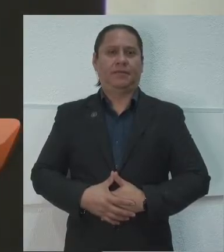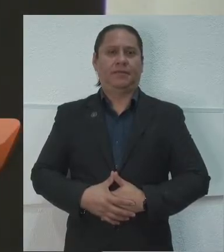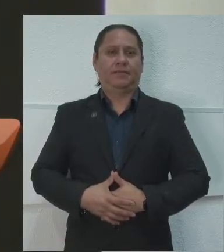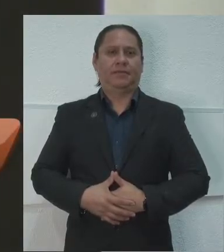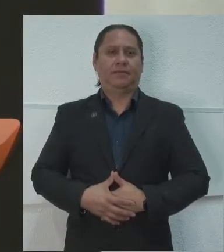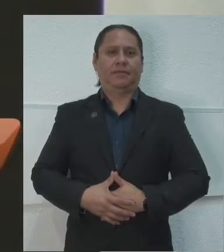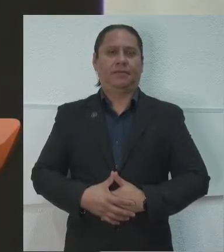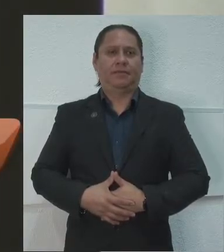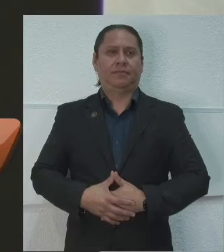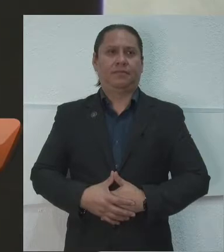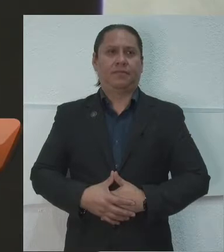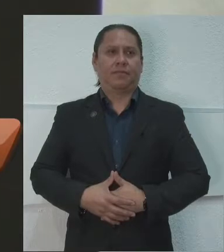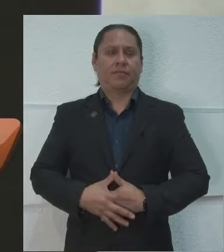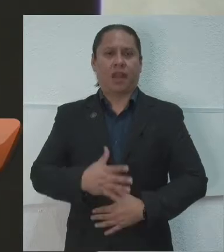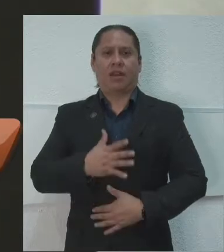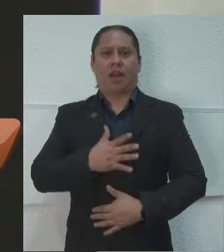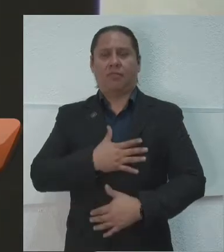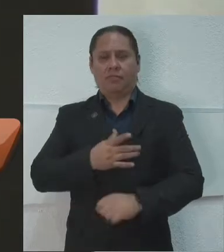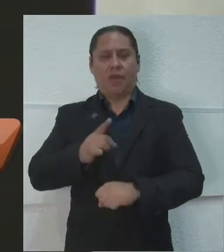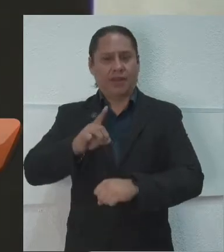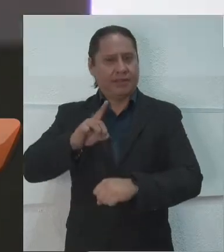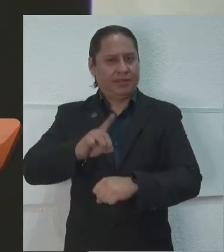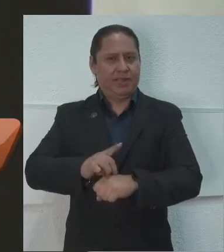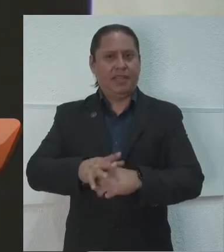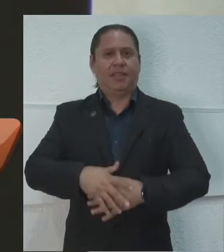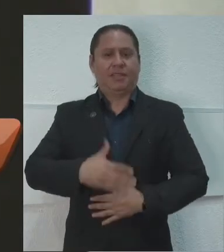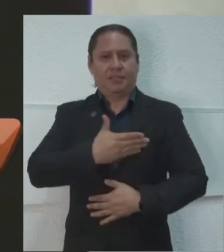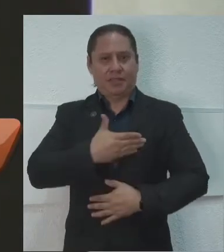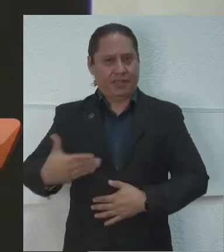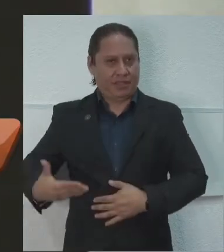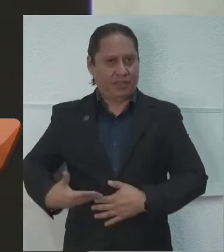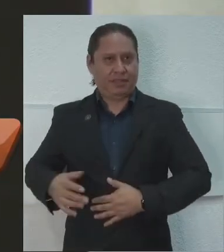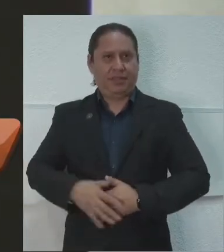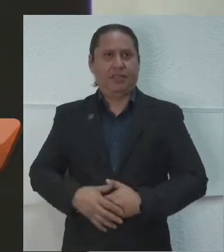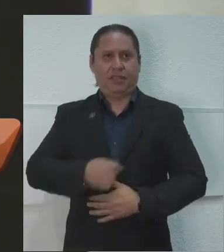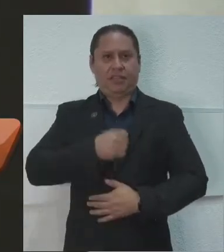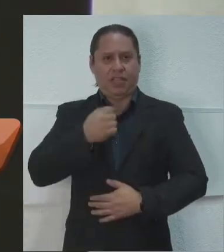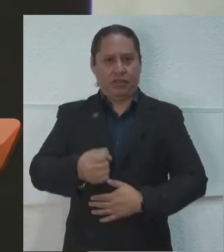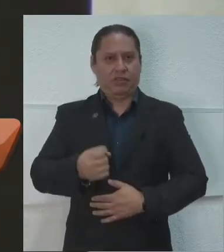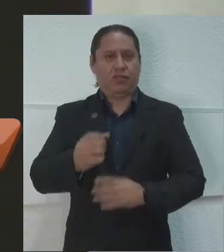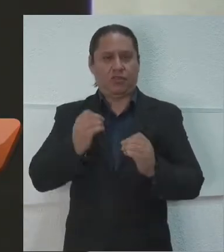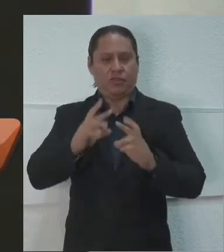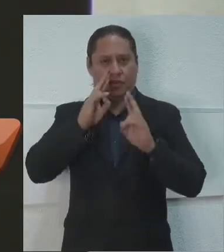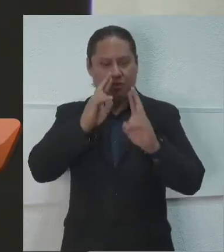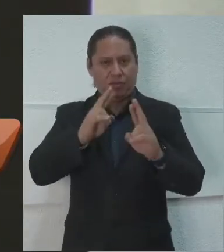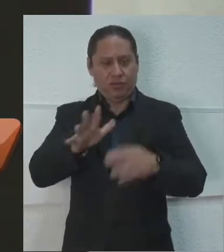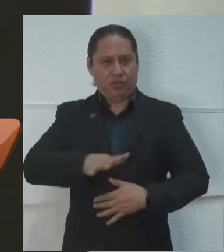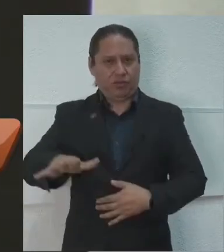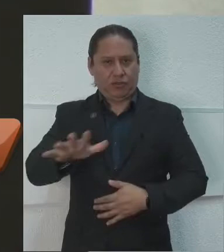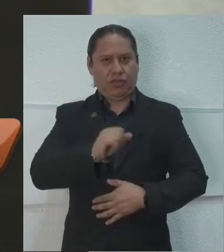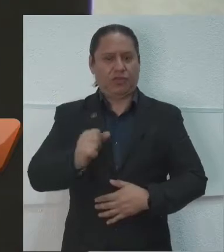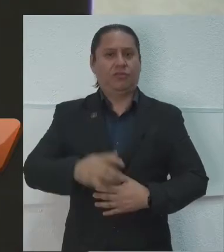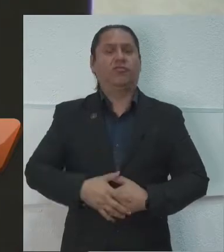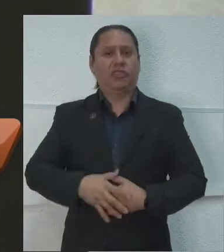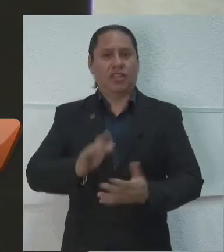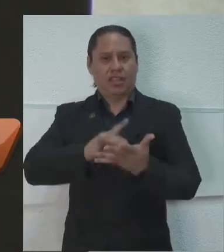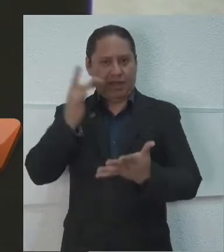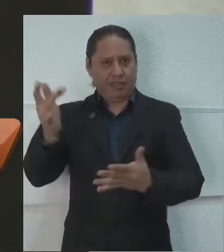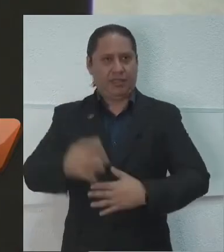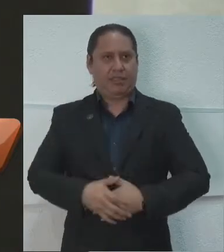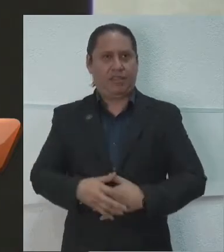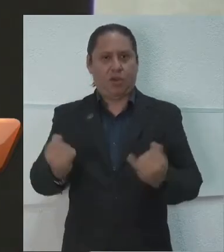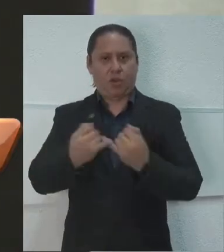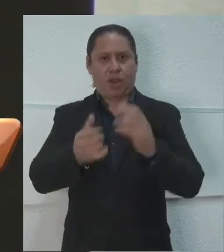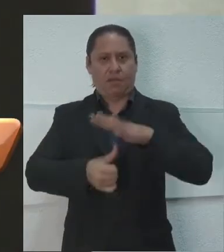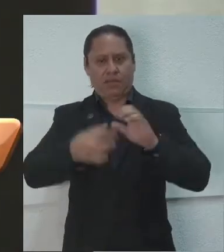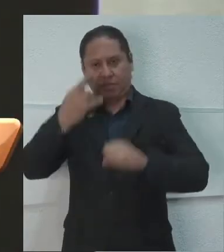Bueno, lecay, yametik presidenta, yamesh kopohon chaush baluk, yamesh kashon tatohol, bokolaval, Hoy batik ta